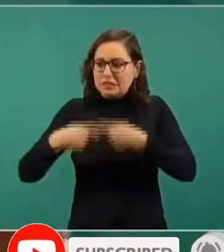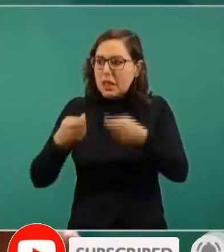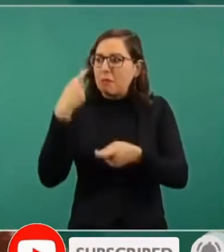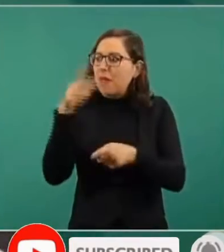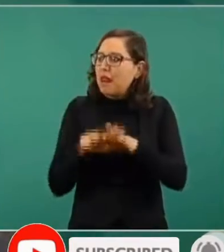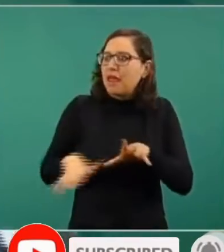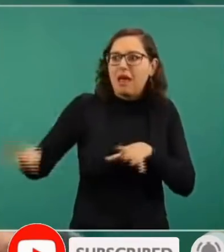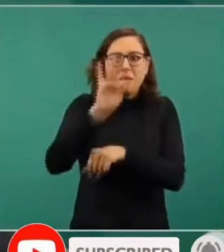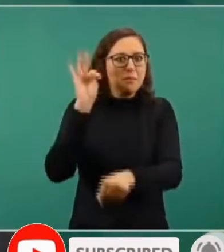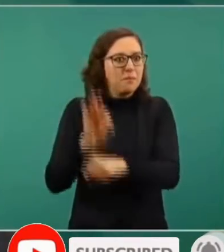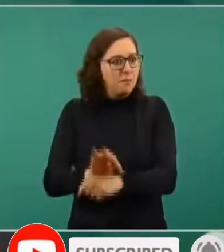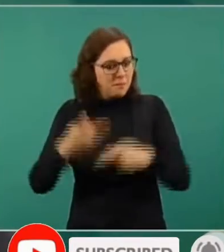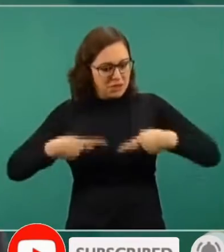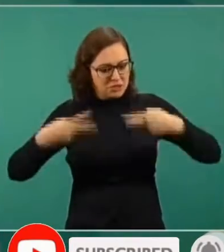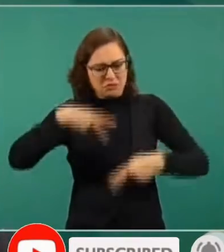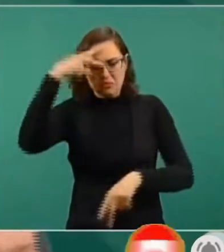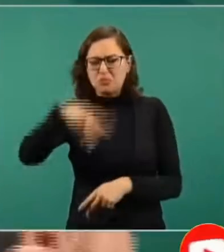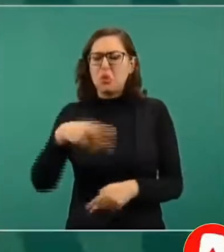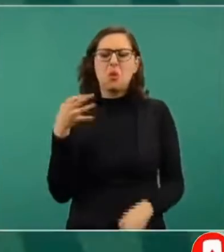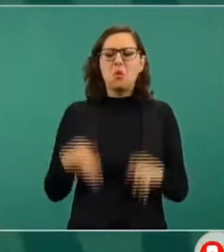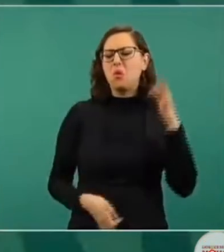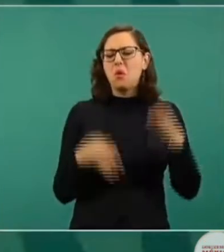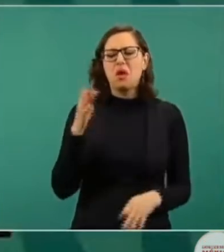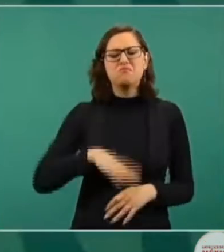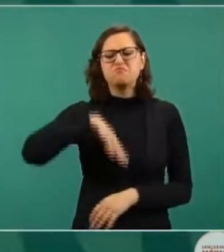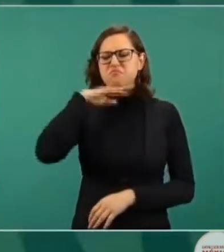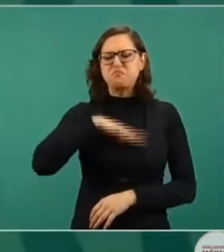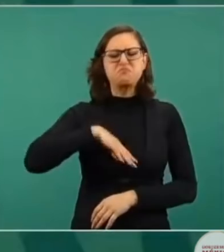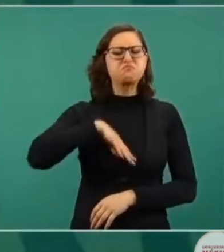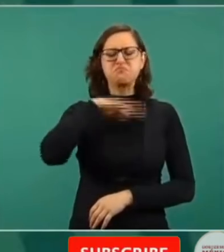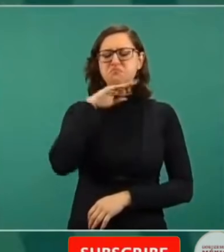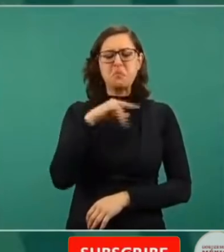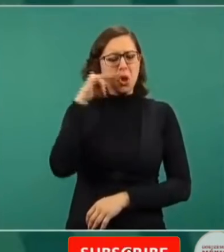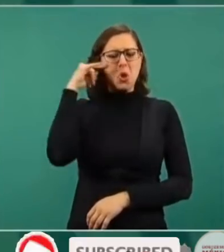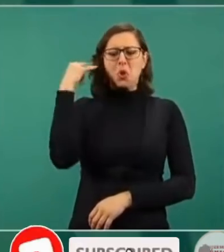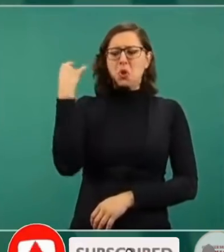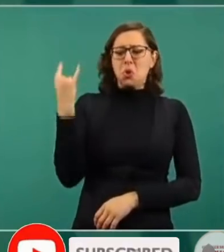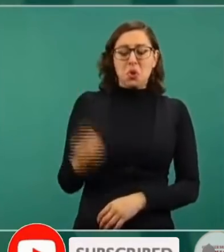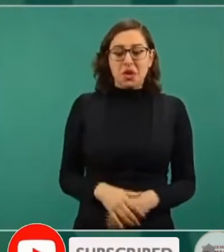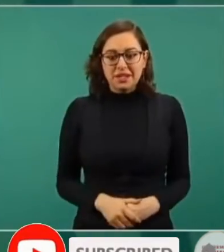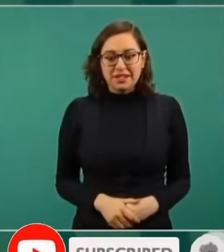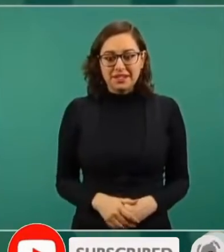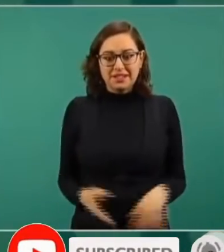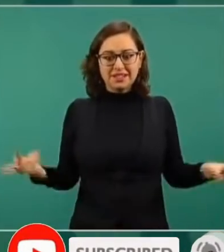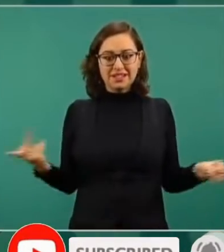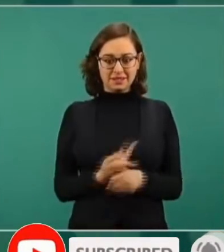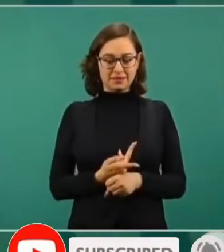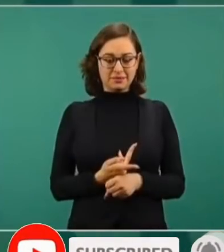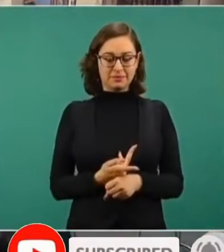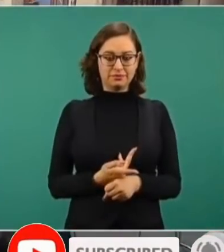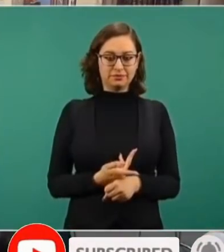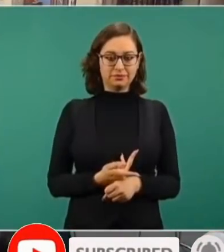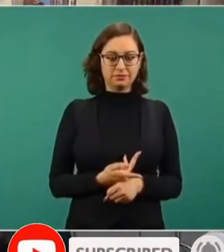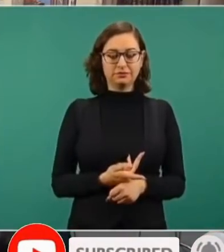dieron cuenta de este pequeño detalle y les dieron el valor al votar en contra de un